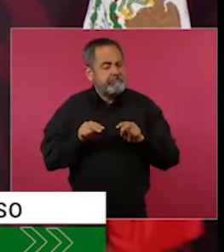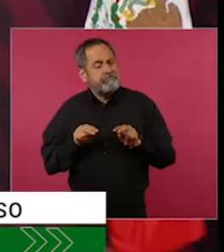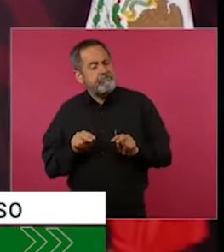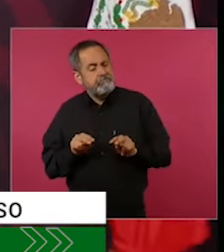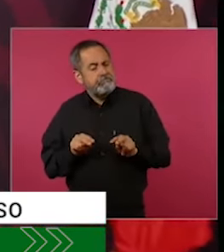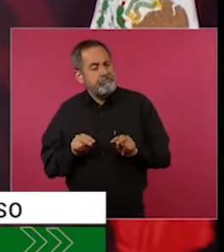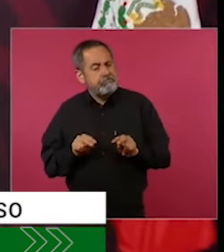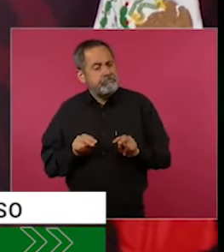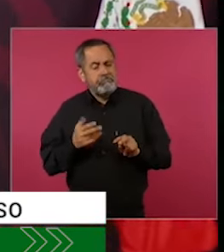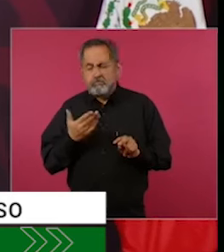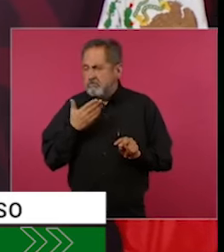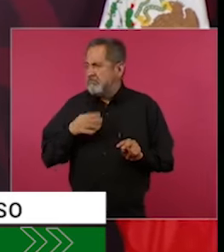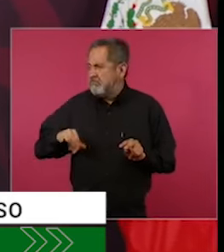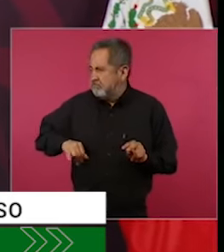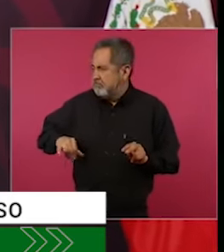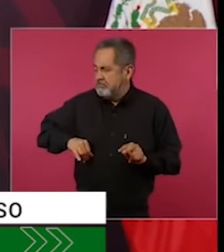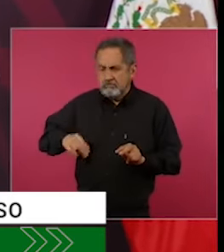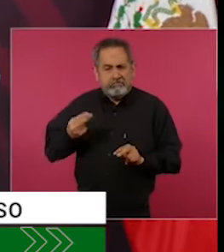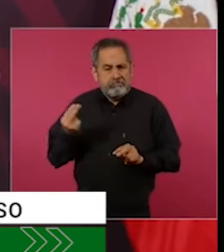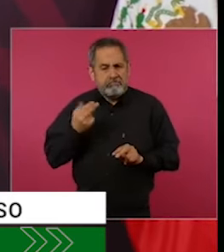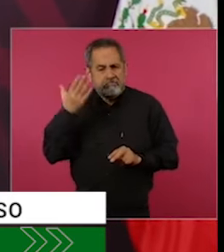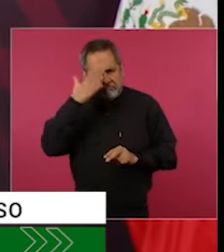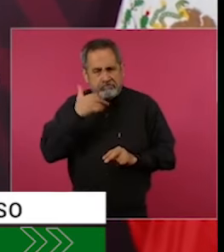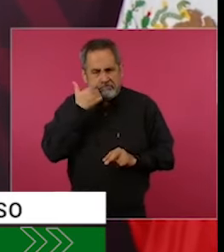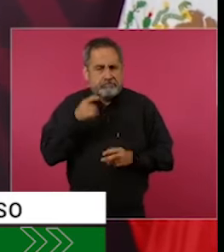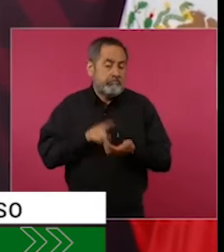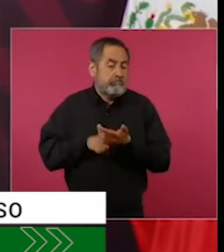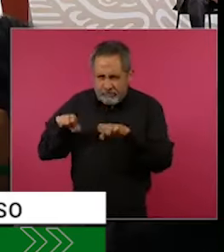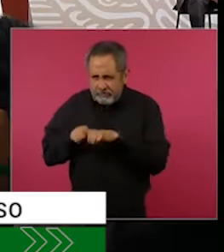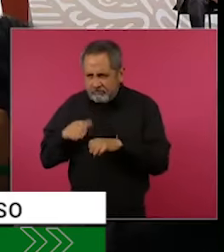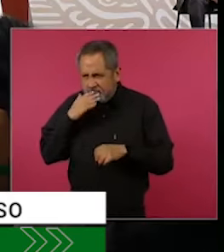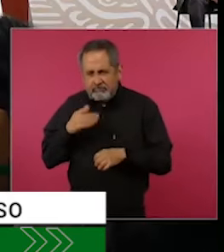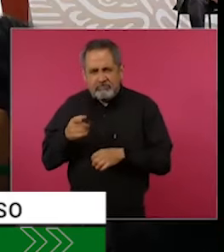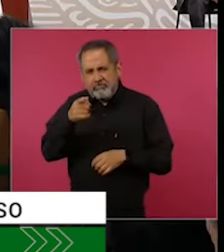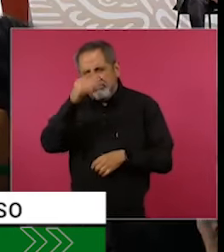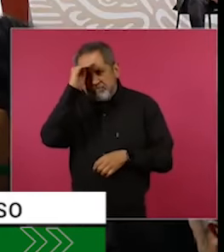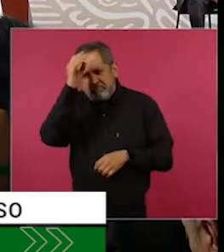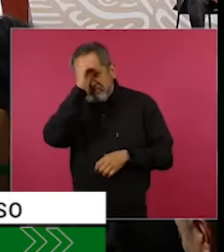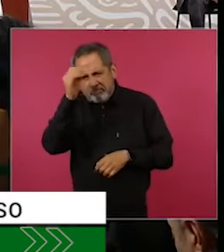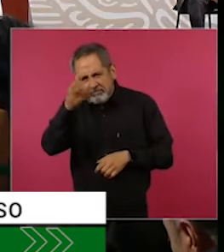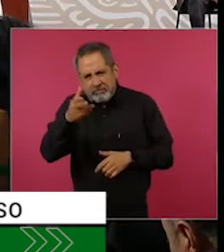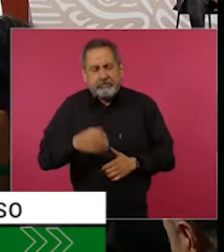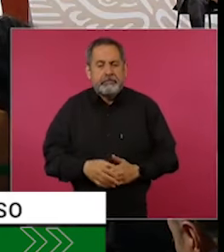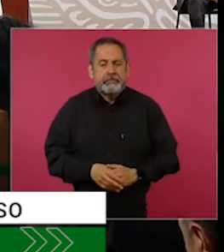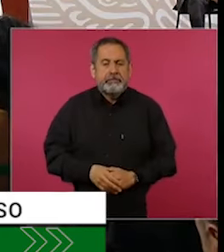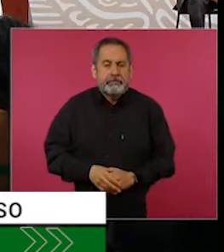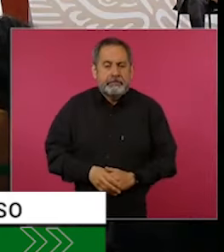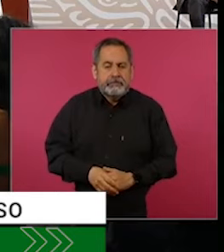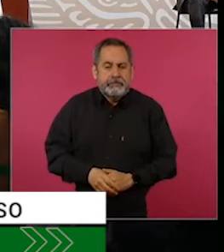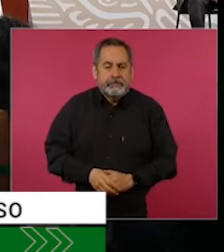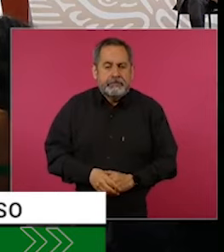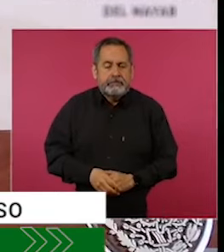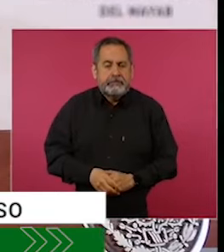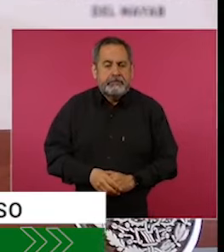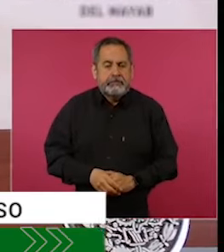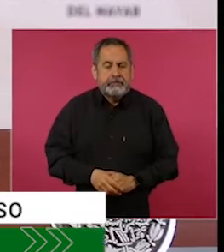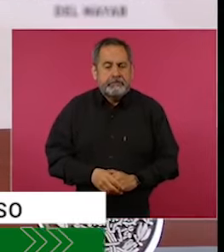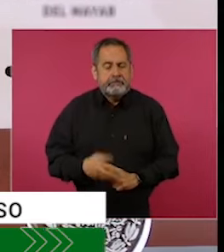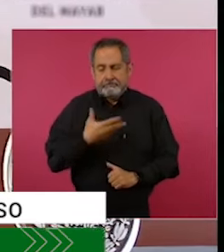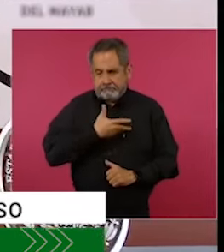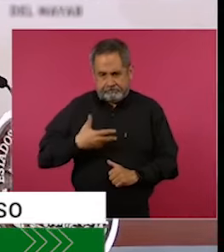gobierno, ayudaron a la estabilidad del peso y la recuperación de los mercados. Pues también ayudó mucho el